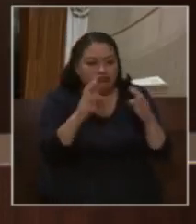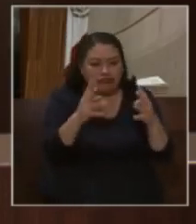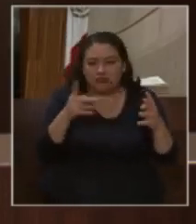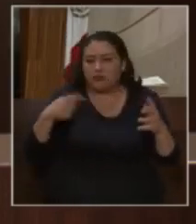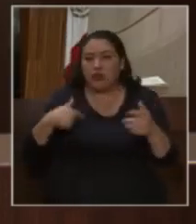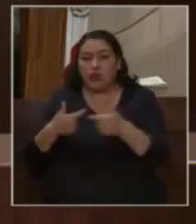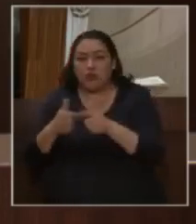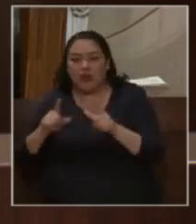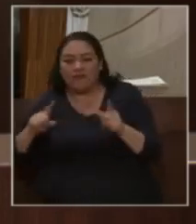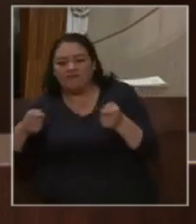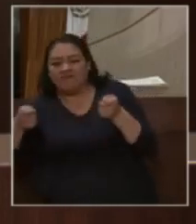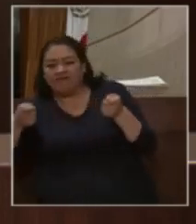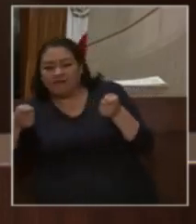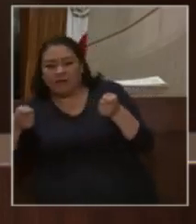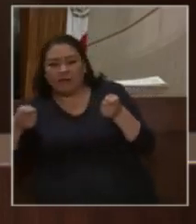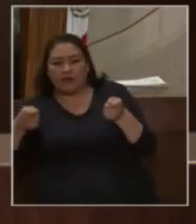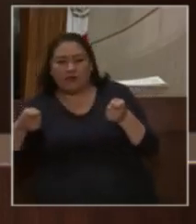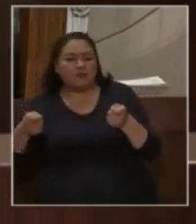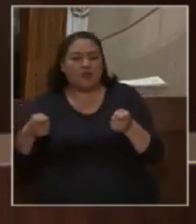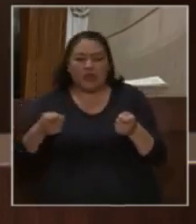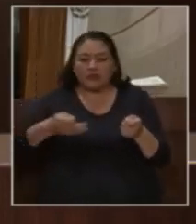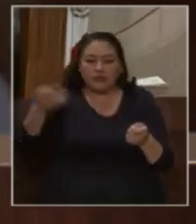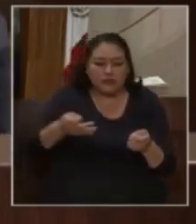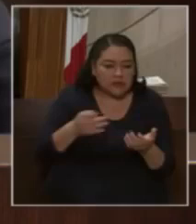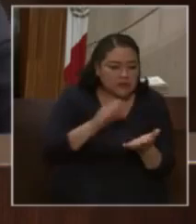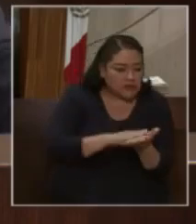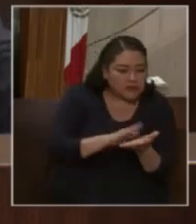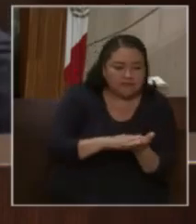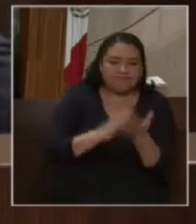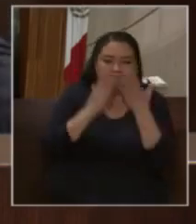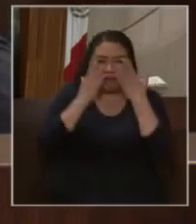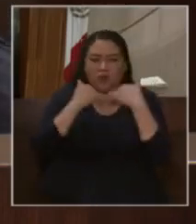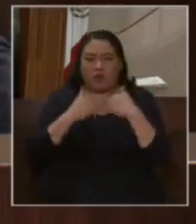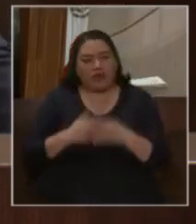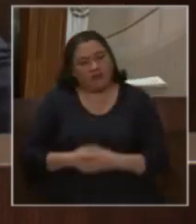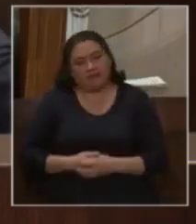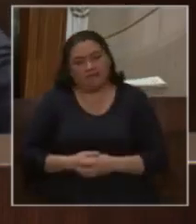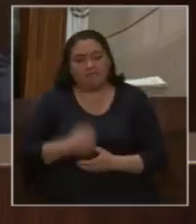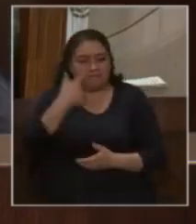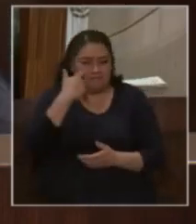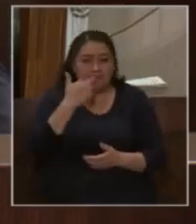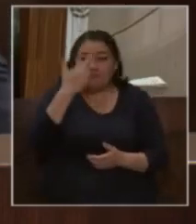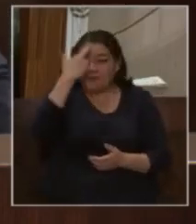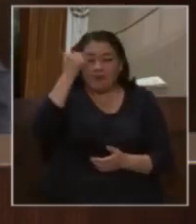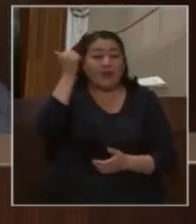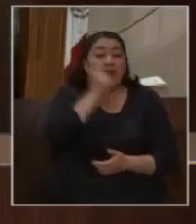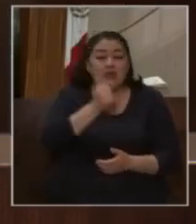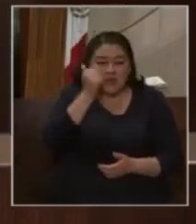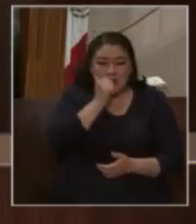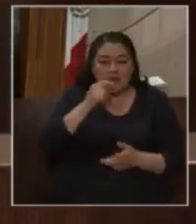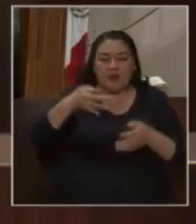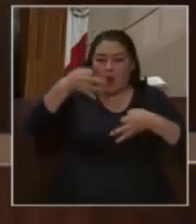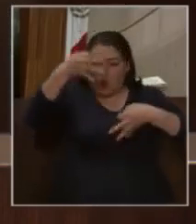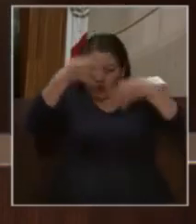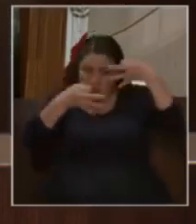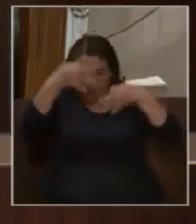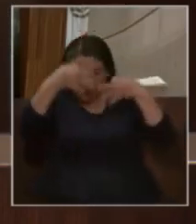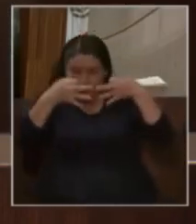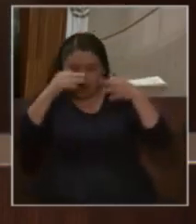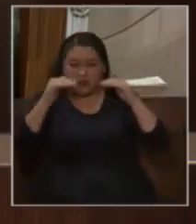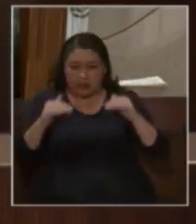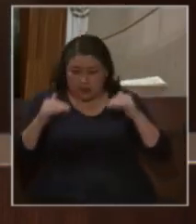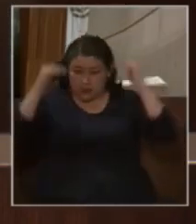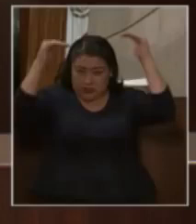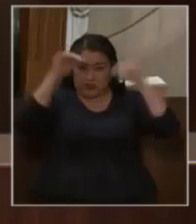Morena. Efectivamente, dentro de las reglas de la prueba indiciaria, la propia Suprema